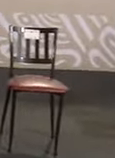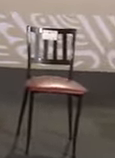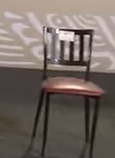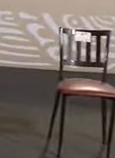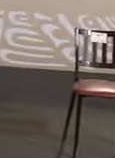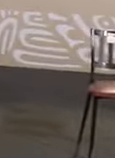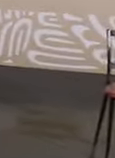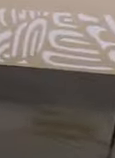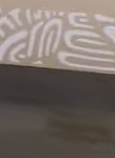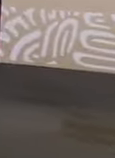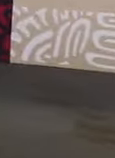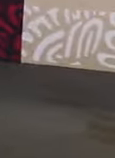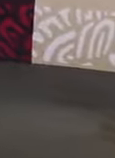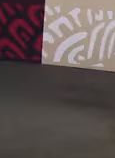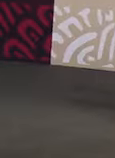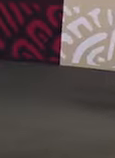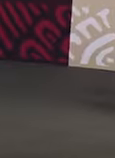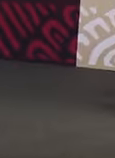ánimo.